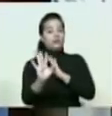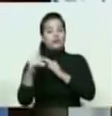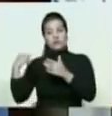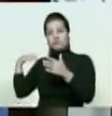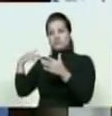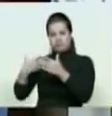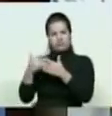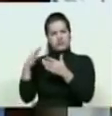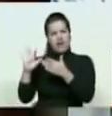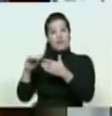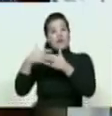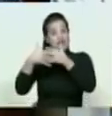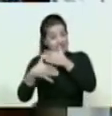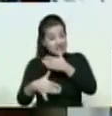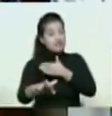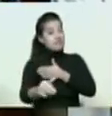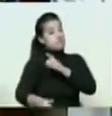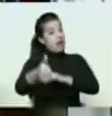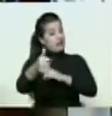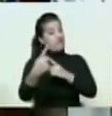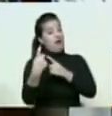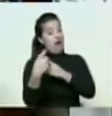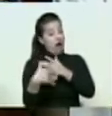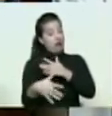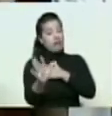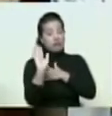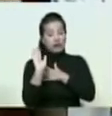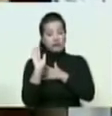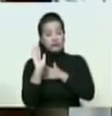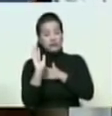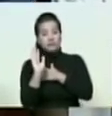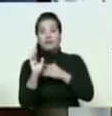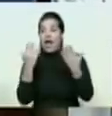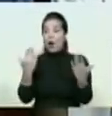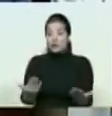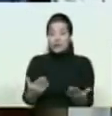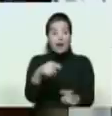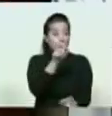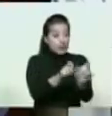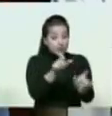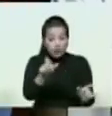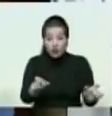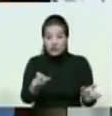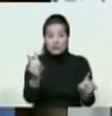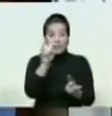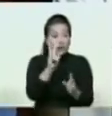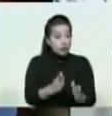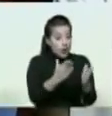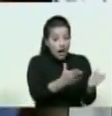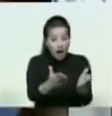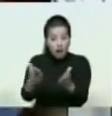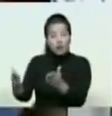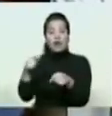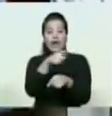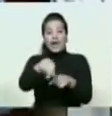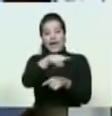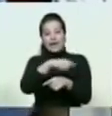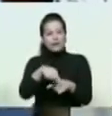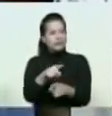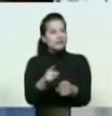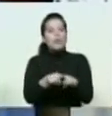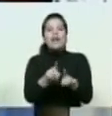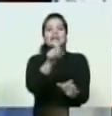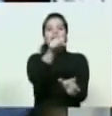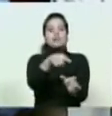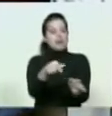cubierto. Y serán esas nuevas generaciones de venezolanos, la semilla germinada por la revolución de Chávez, la que podrá